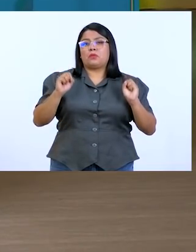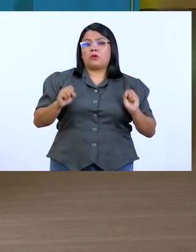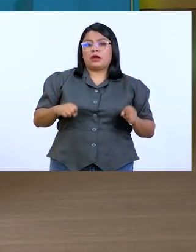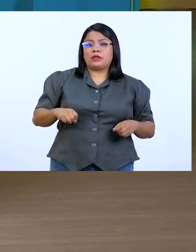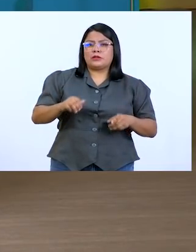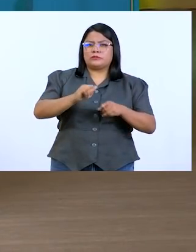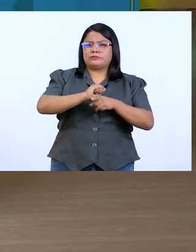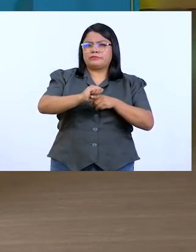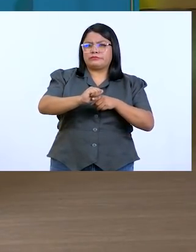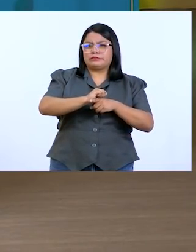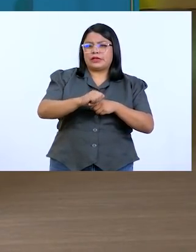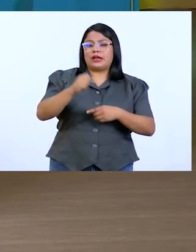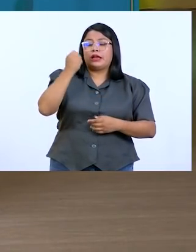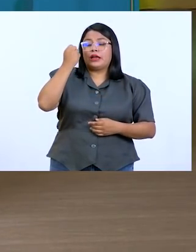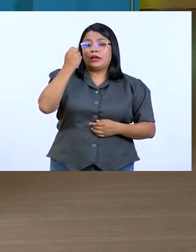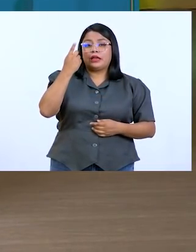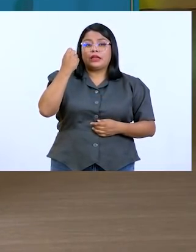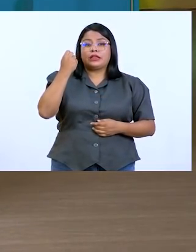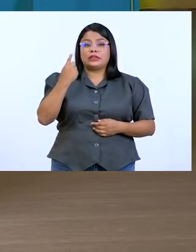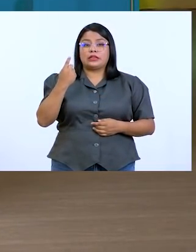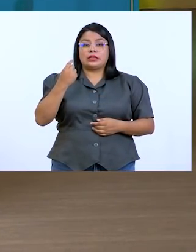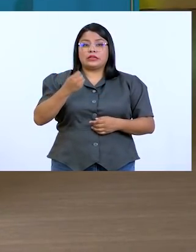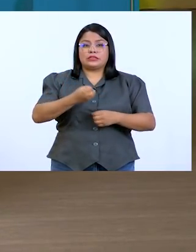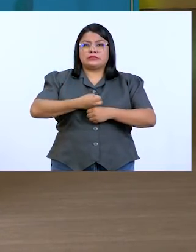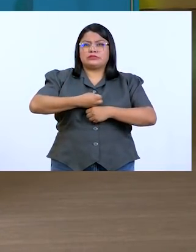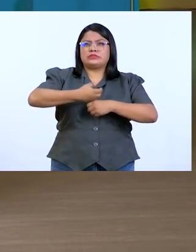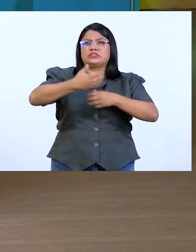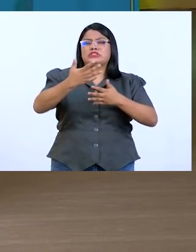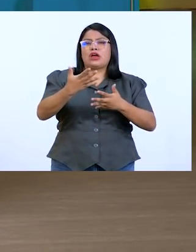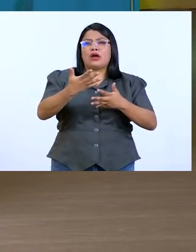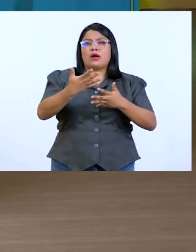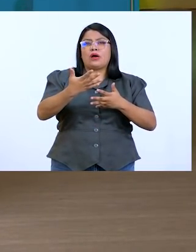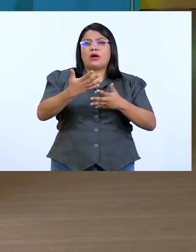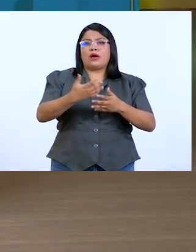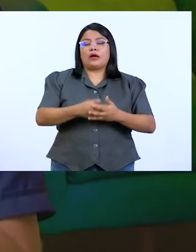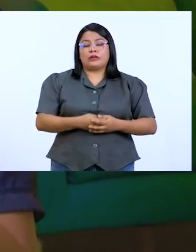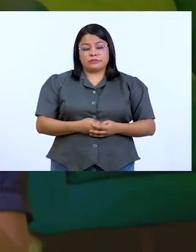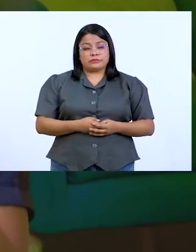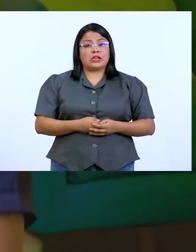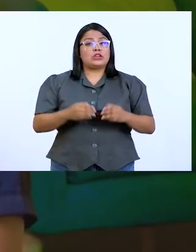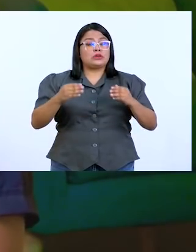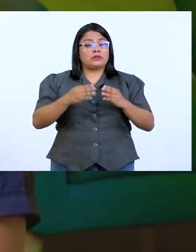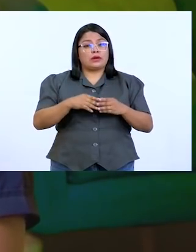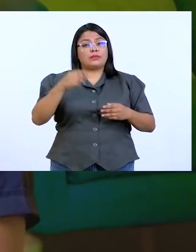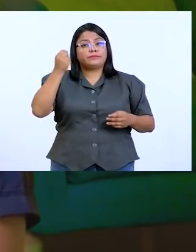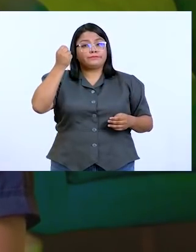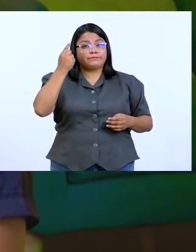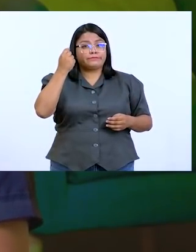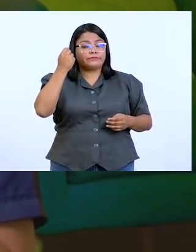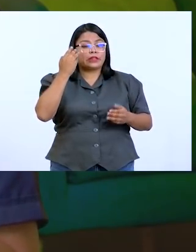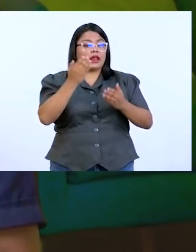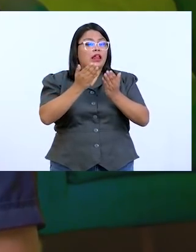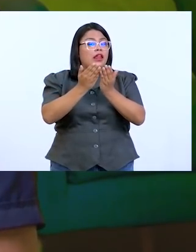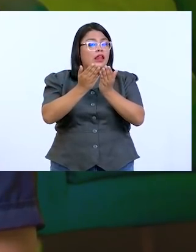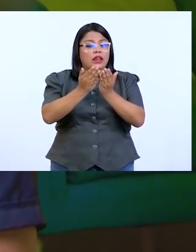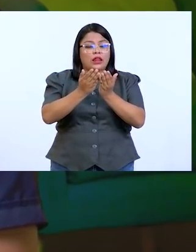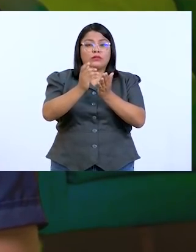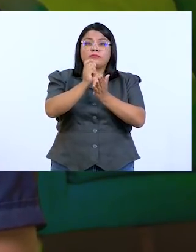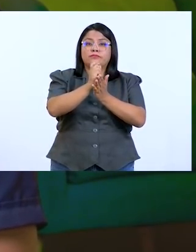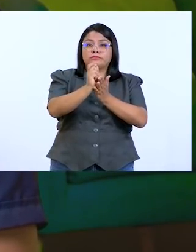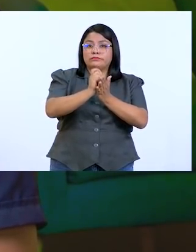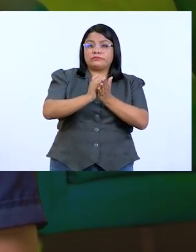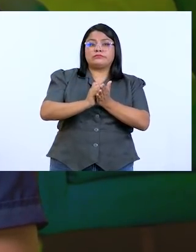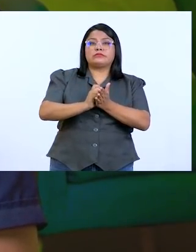alumna pueda ejercitar la comprensión y expresión oral, la parte también de la comprensión lectora